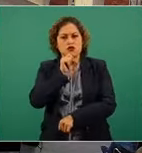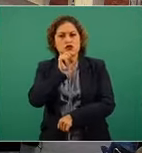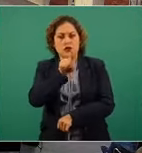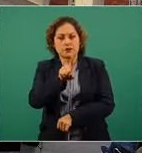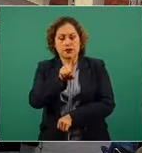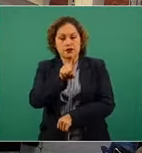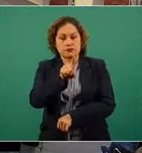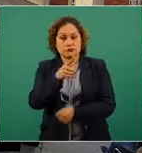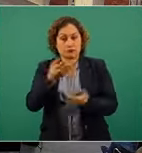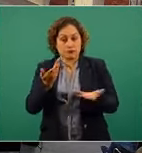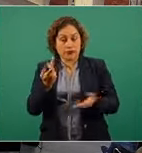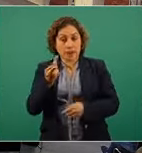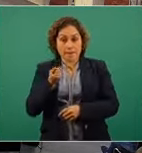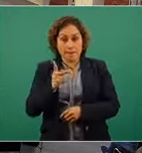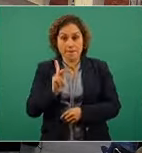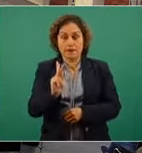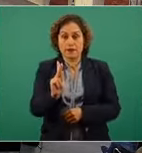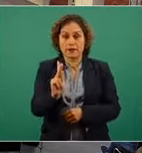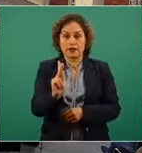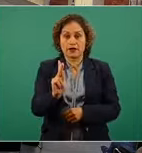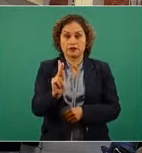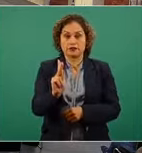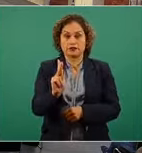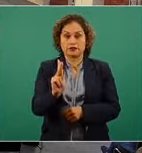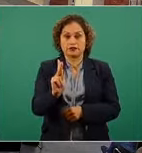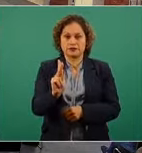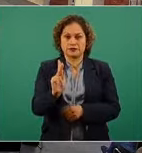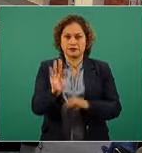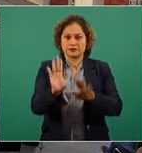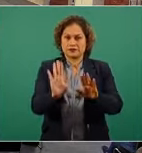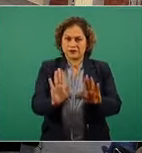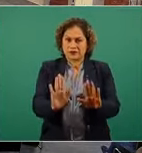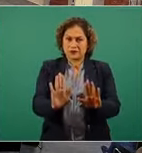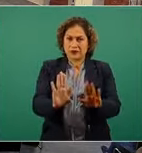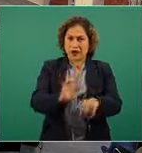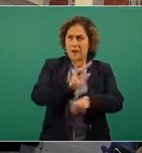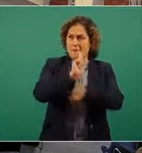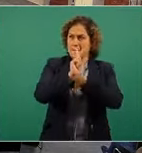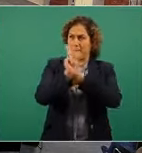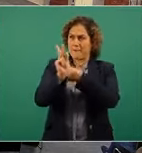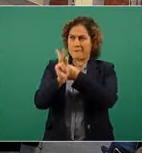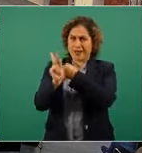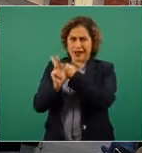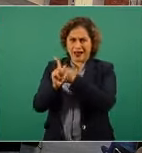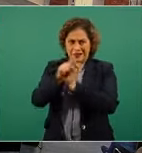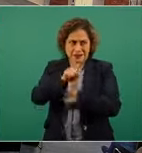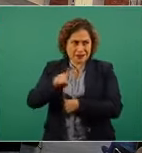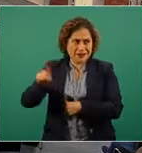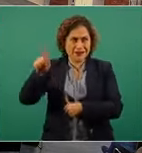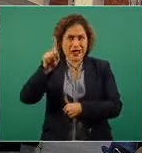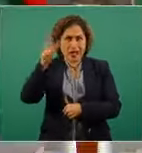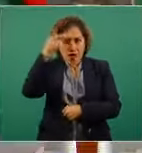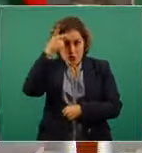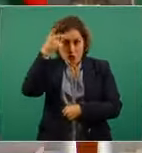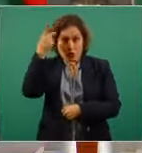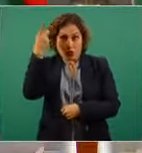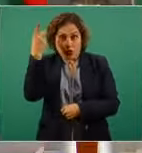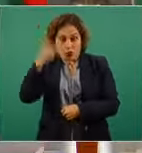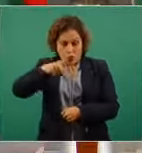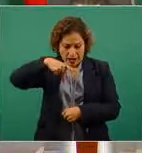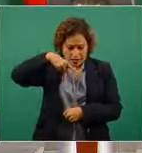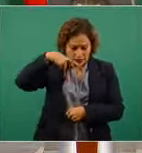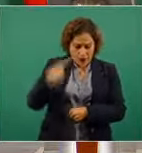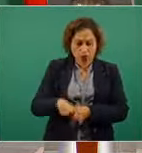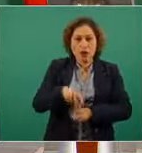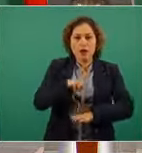Pero para ello, ningún extranjero necesita convertirse en accionista de las empresas